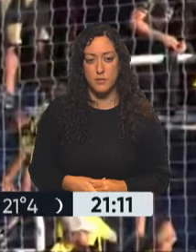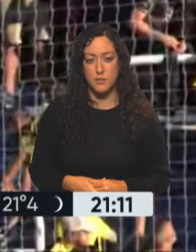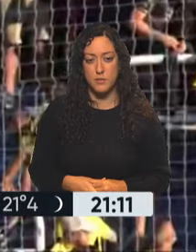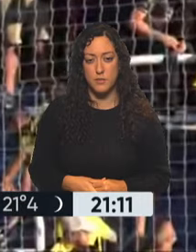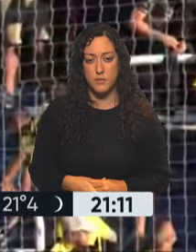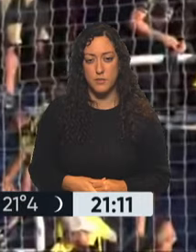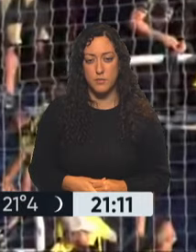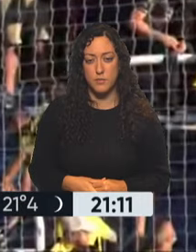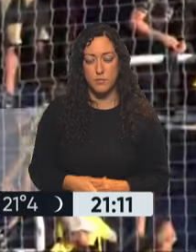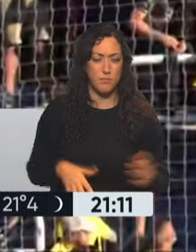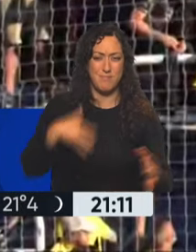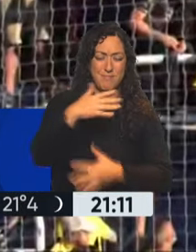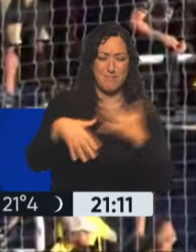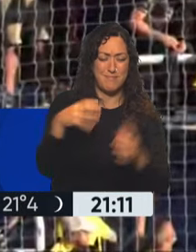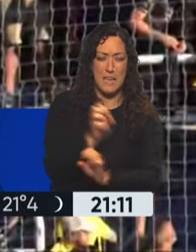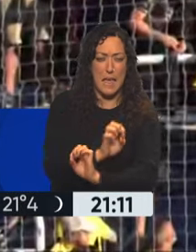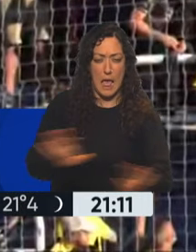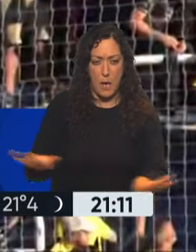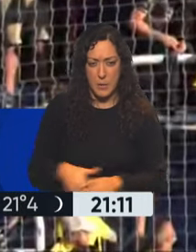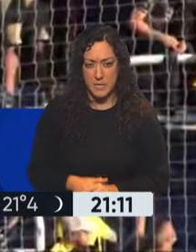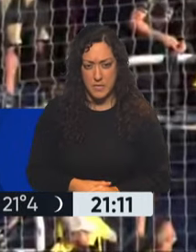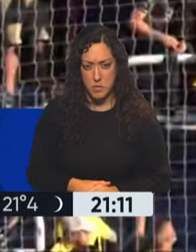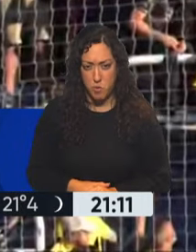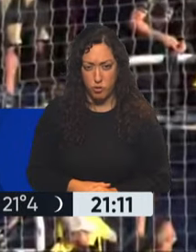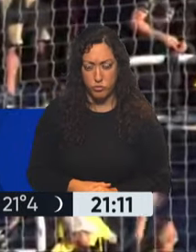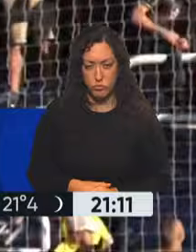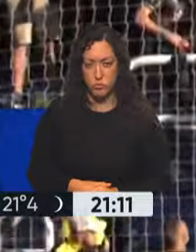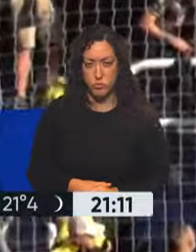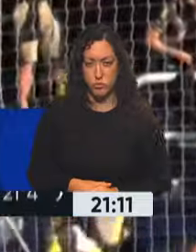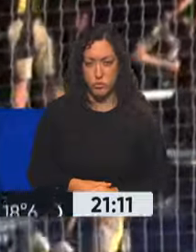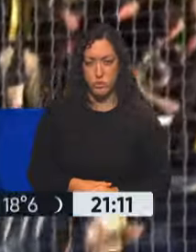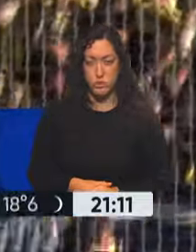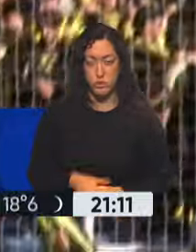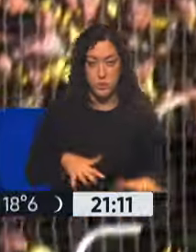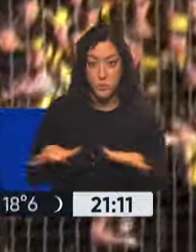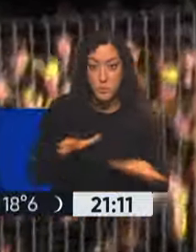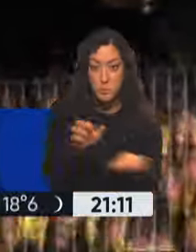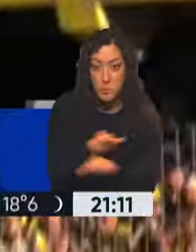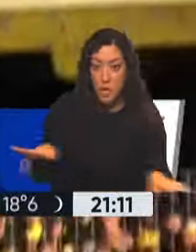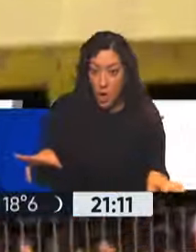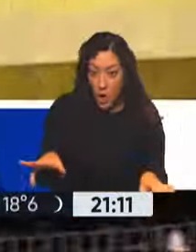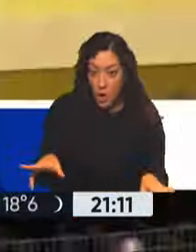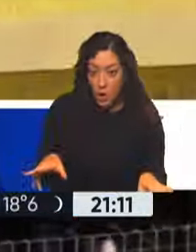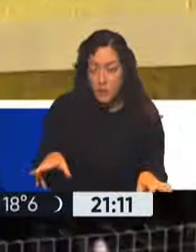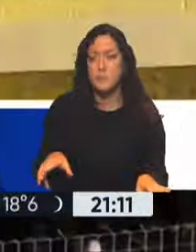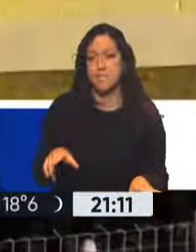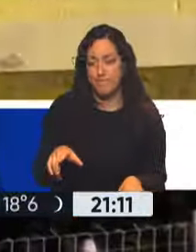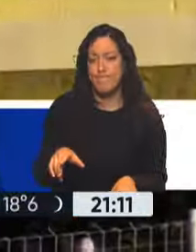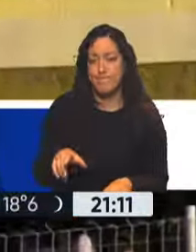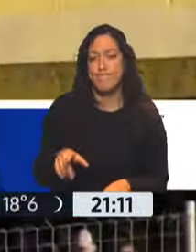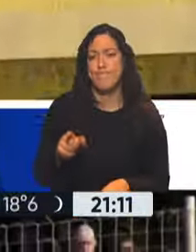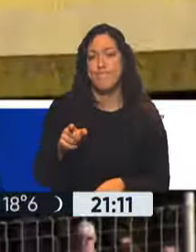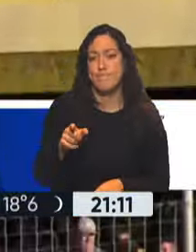Bueno, los incidentes fueron gravísimos, ¿no? Pero lo peor fue lo que ocurrió,